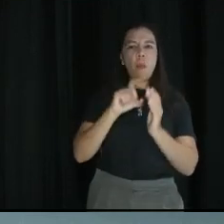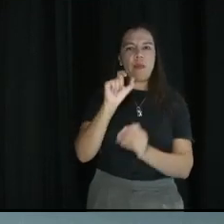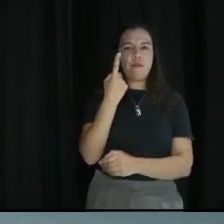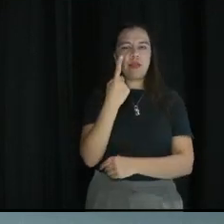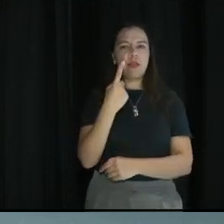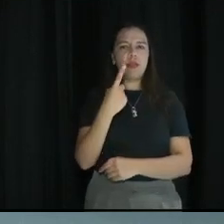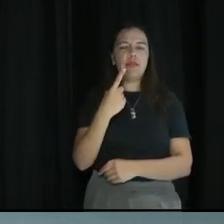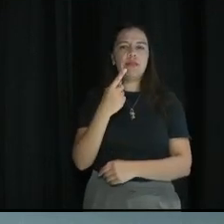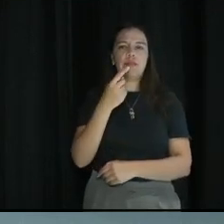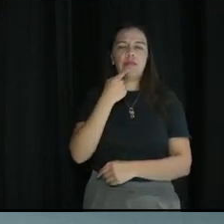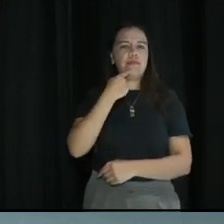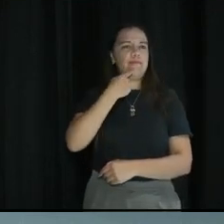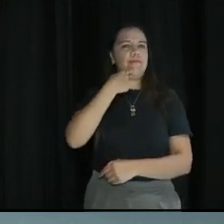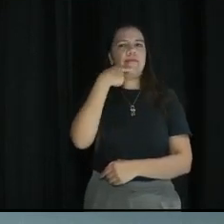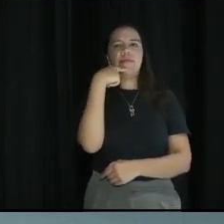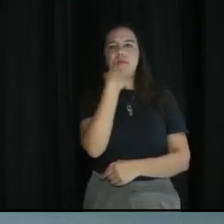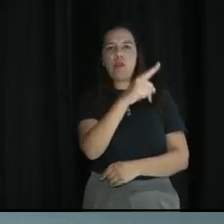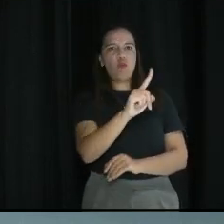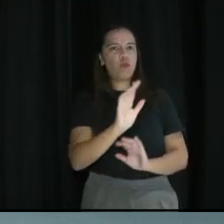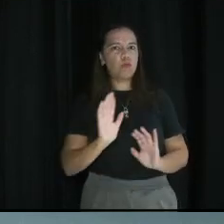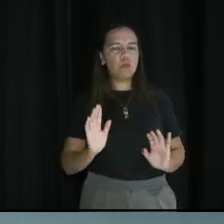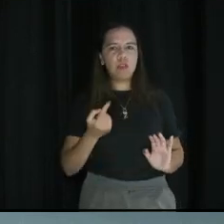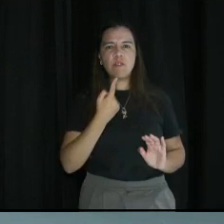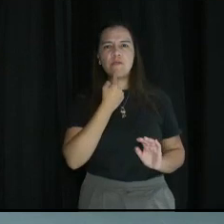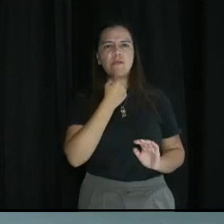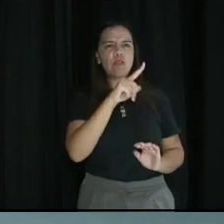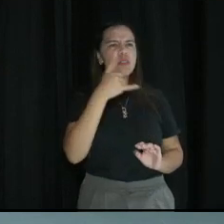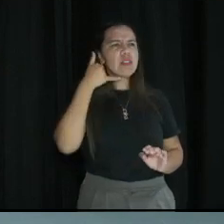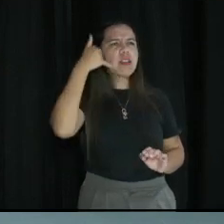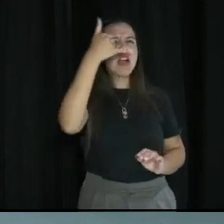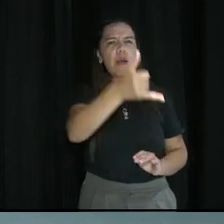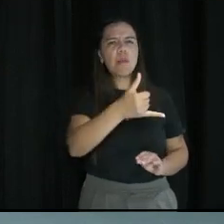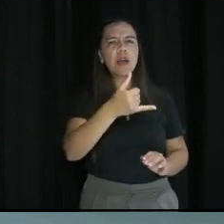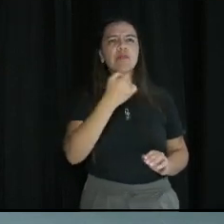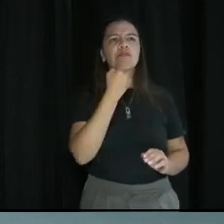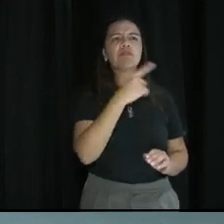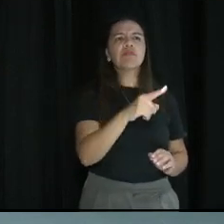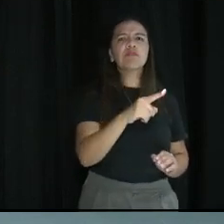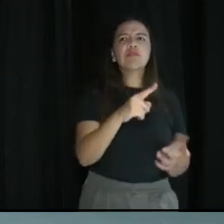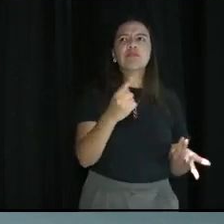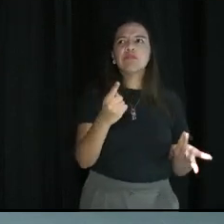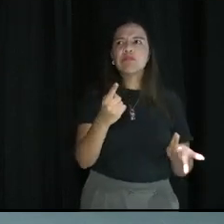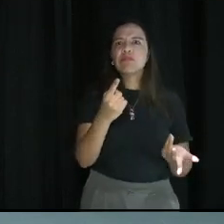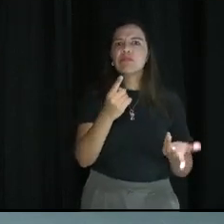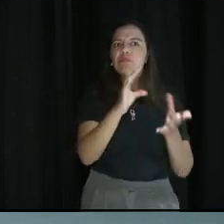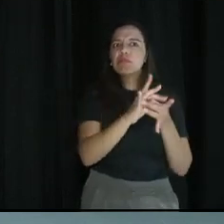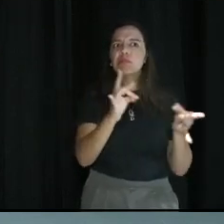denuncia, pues una denuncia telefónica, donde no advirtieron más que